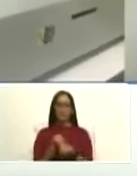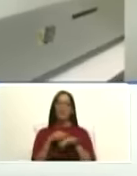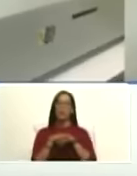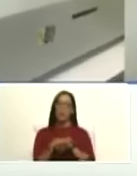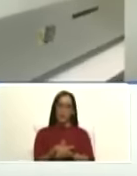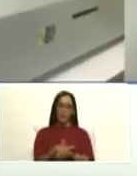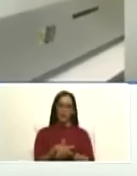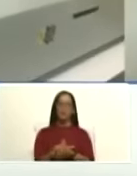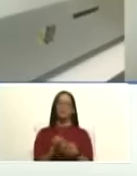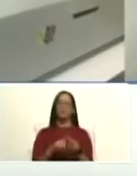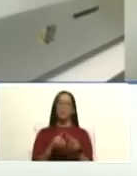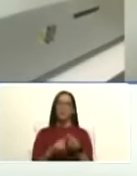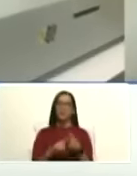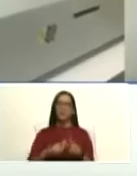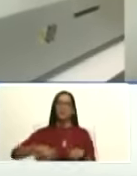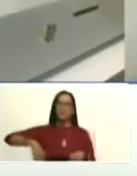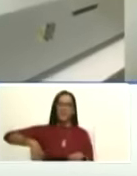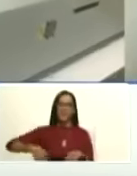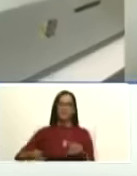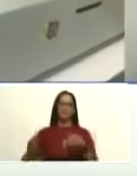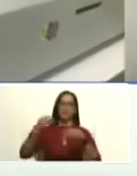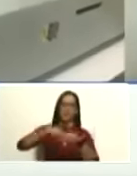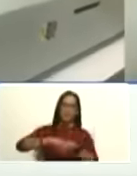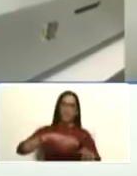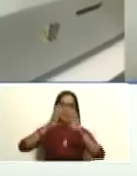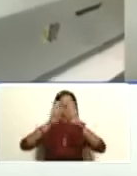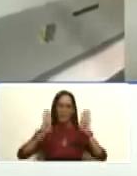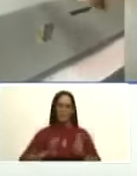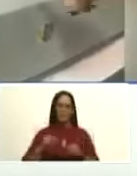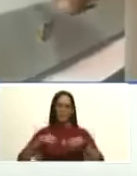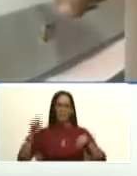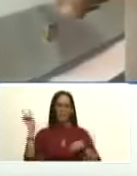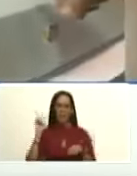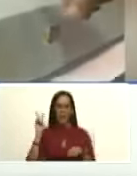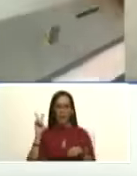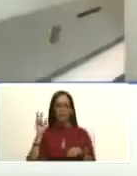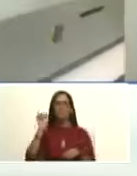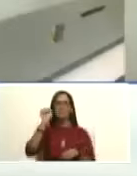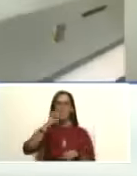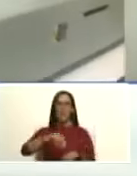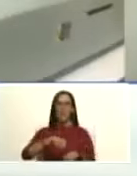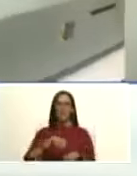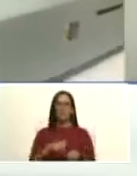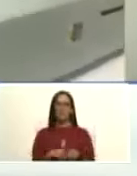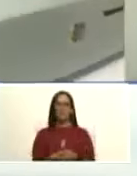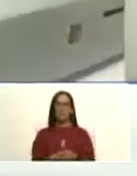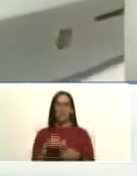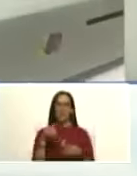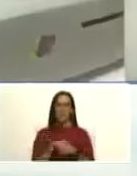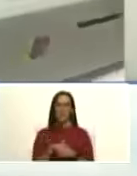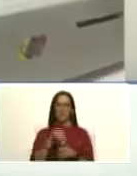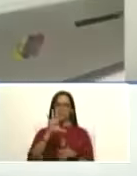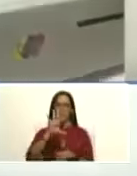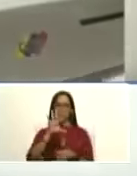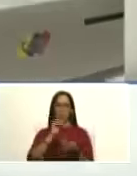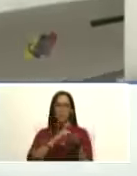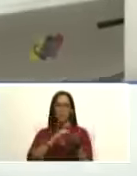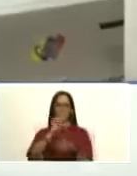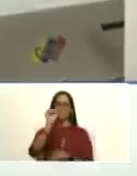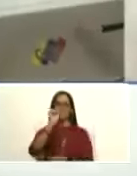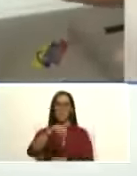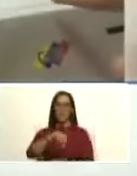incorporando en consecuencia dicho Estado en el mapa del territorio venezolano? He votado 5 veces sí.